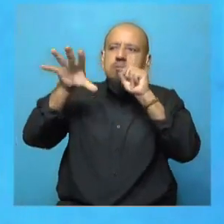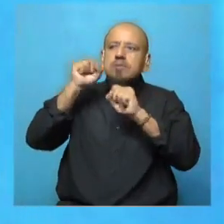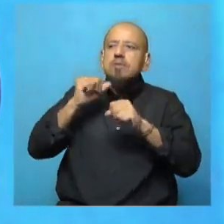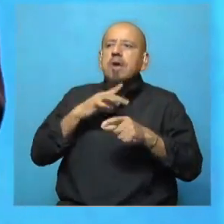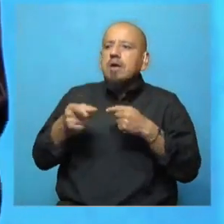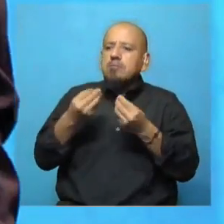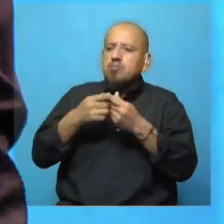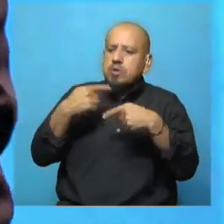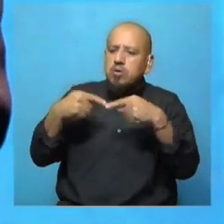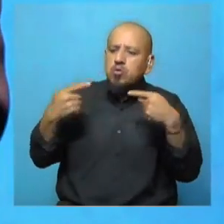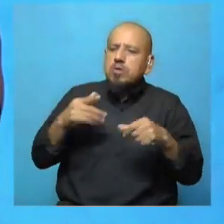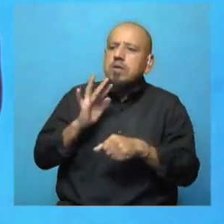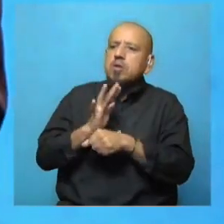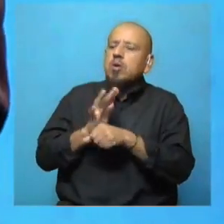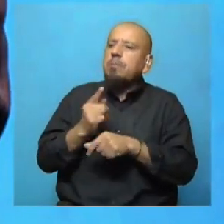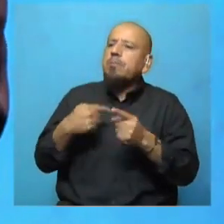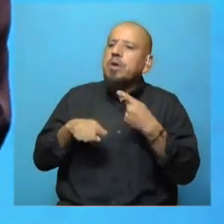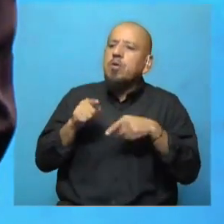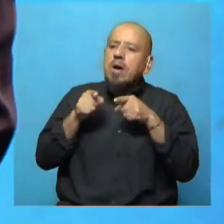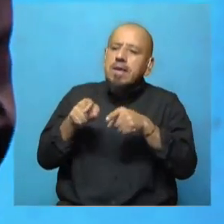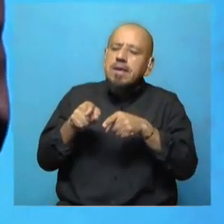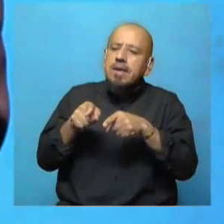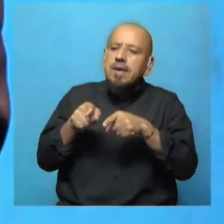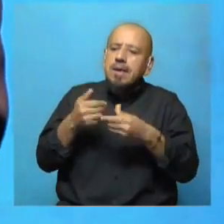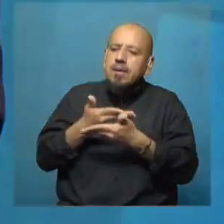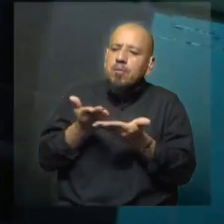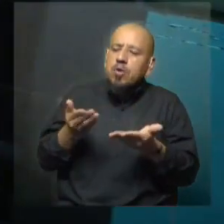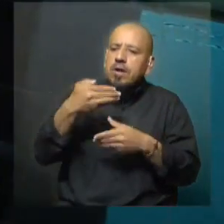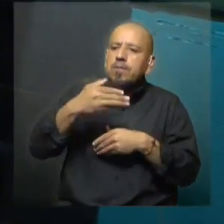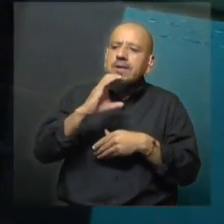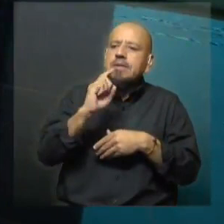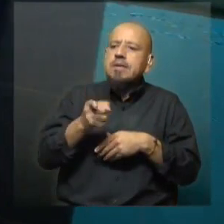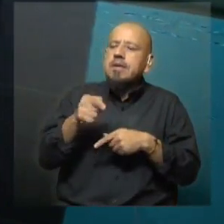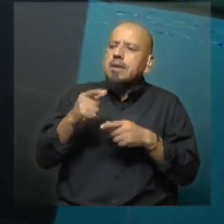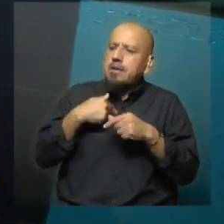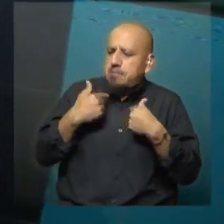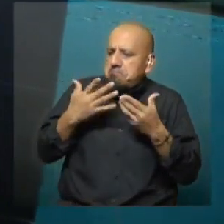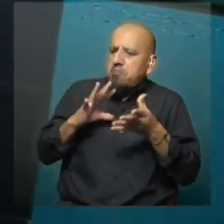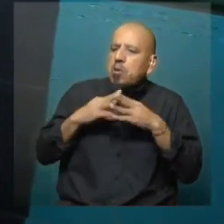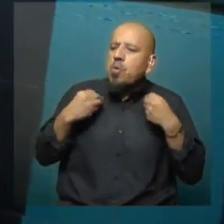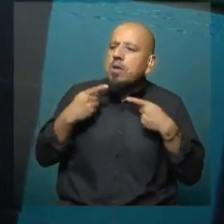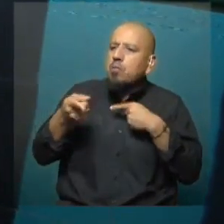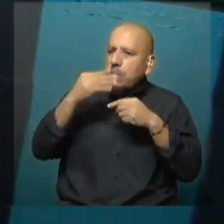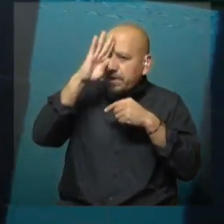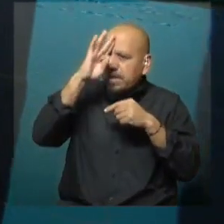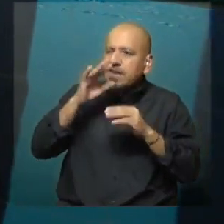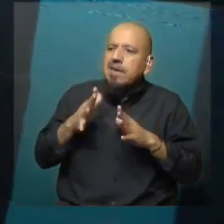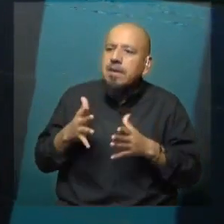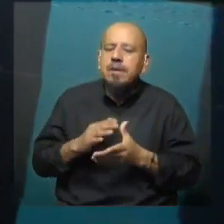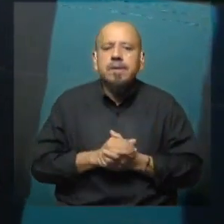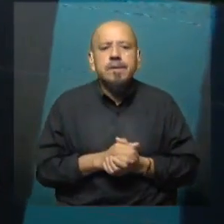estás en un montón de cosas con grandes papeles pero en esa formación que vos decís la a veces que fue mi escuela qué te digo que te aportó no